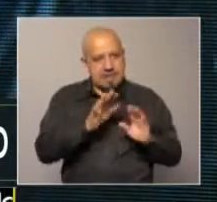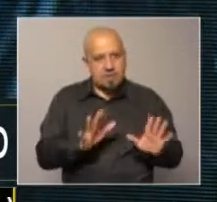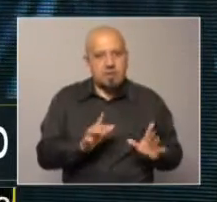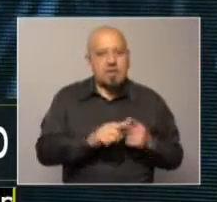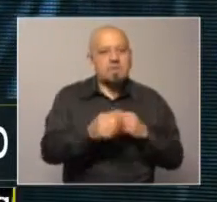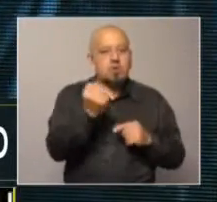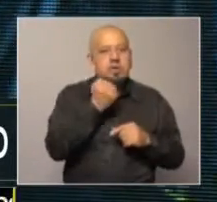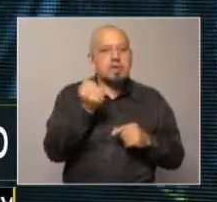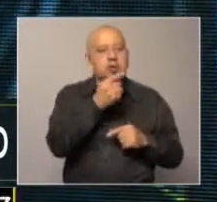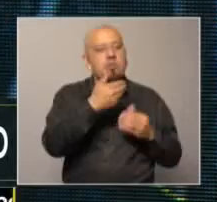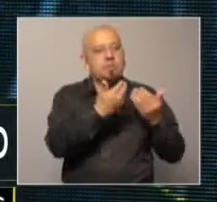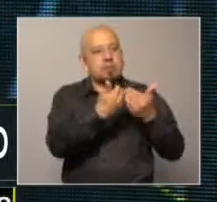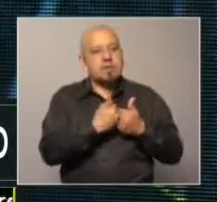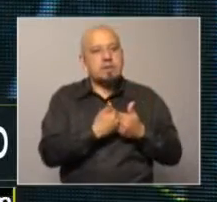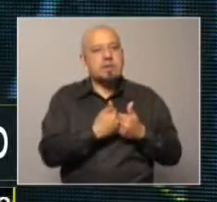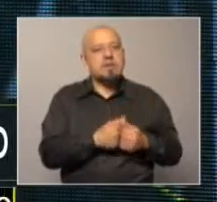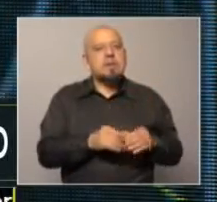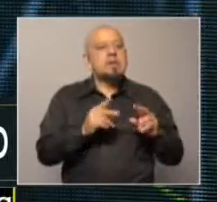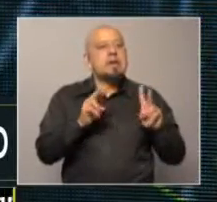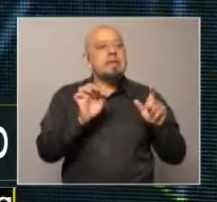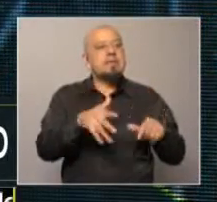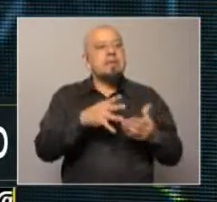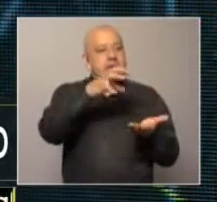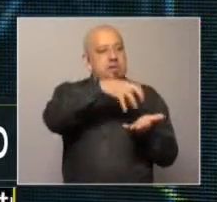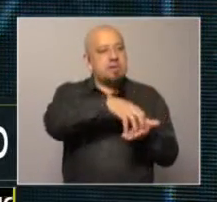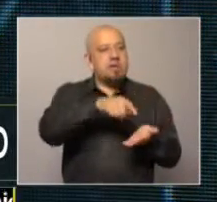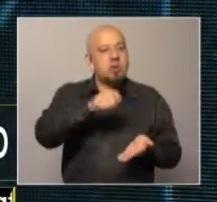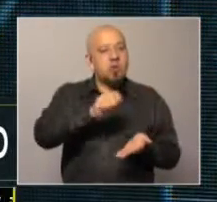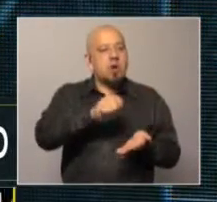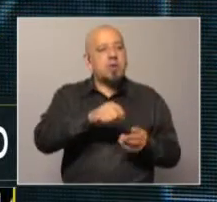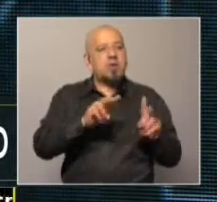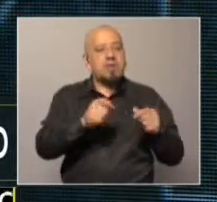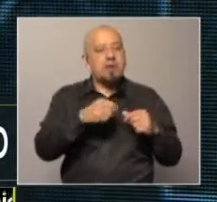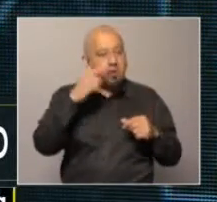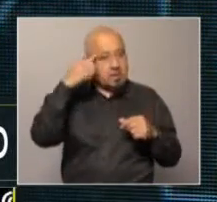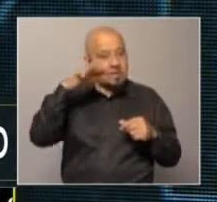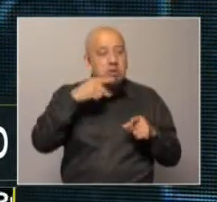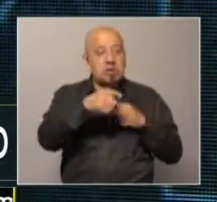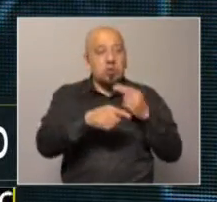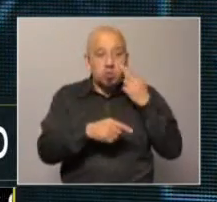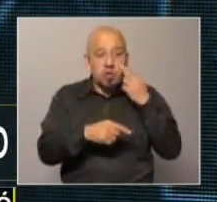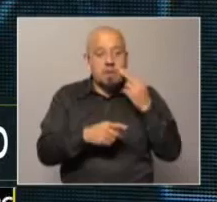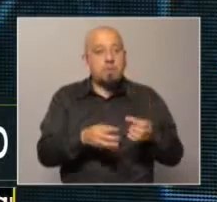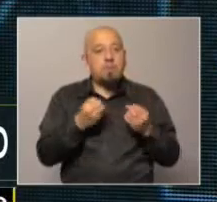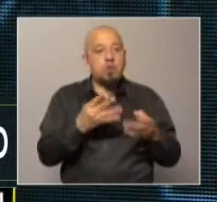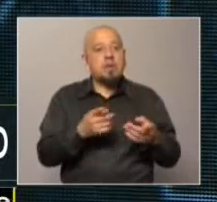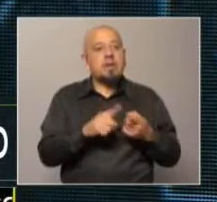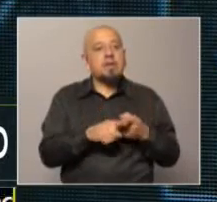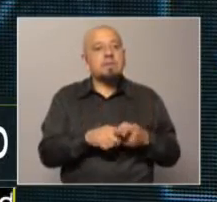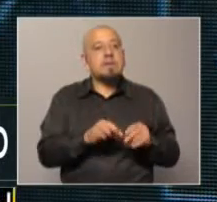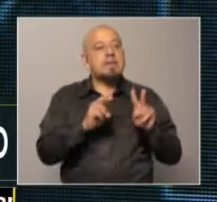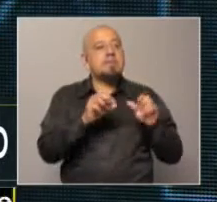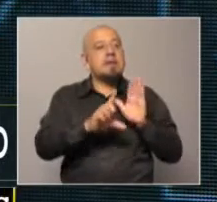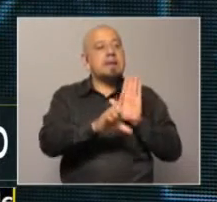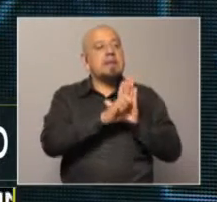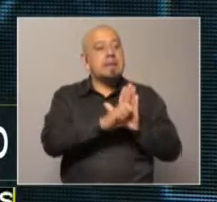parece muy importante. El hecho de que se reduzcan los juzgados especializados en los adolescentes es un gran problema, sobre todo a partir de la ley de